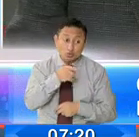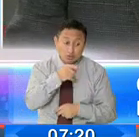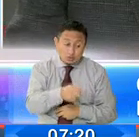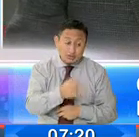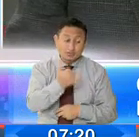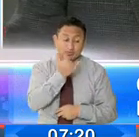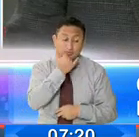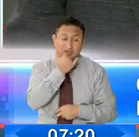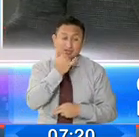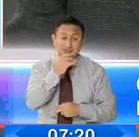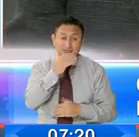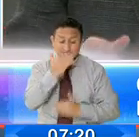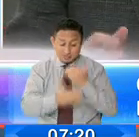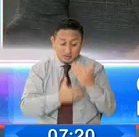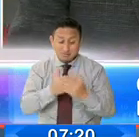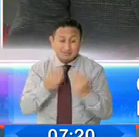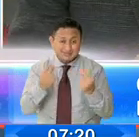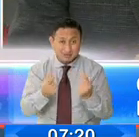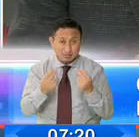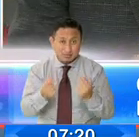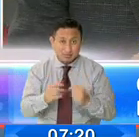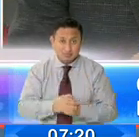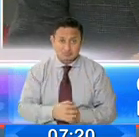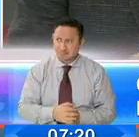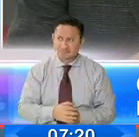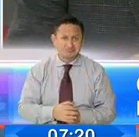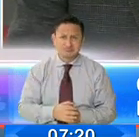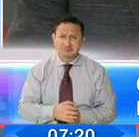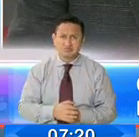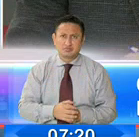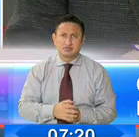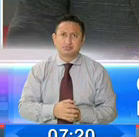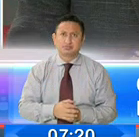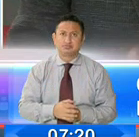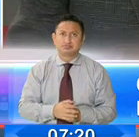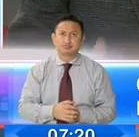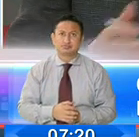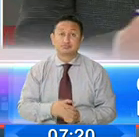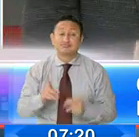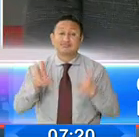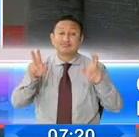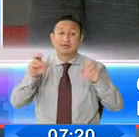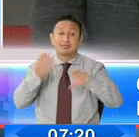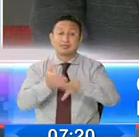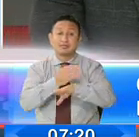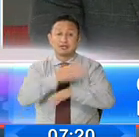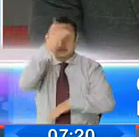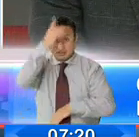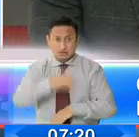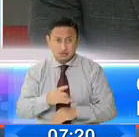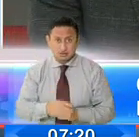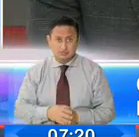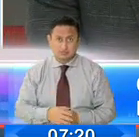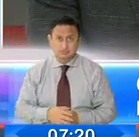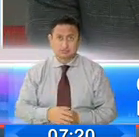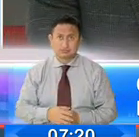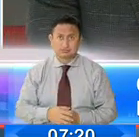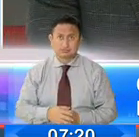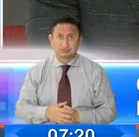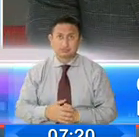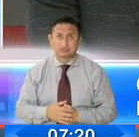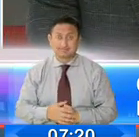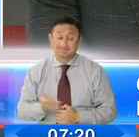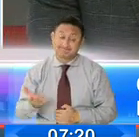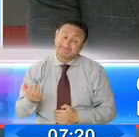no ha actuado con la rapidez necesaria referente a los fallos que ellos han dado. Qué